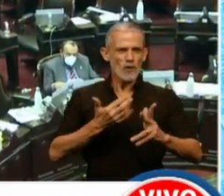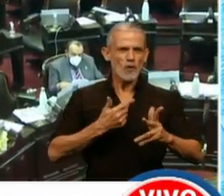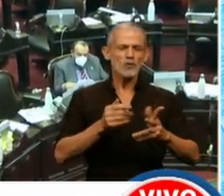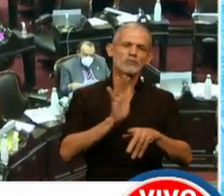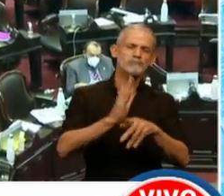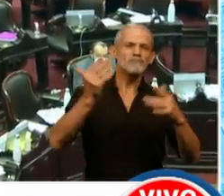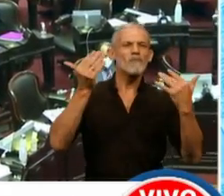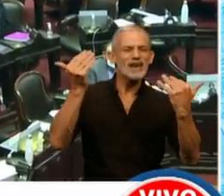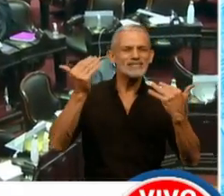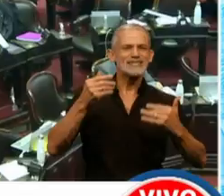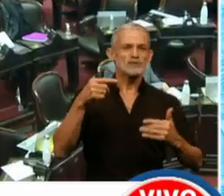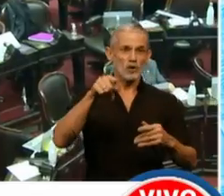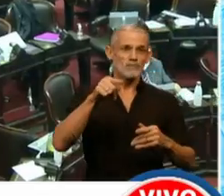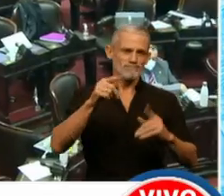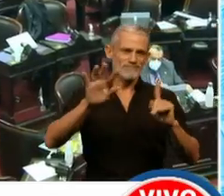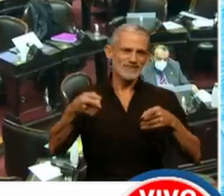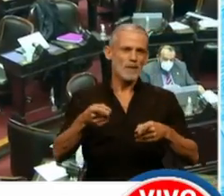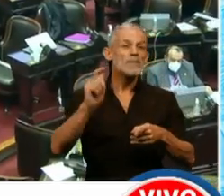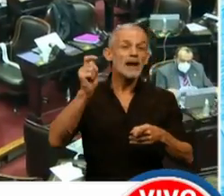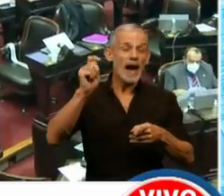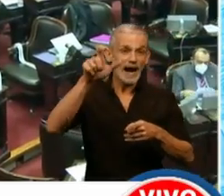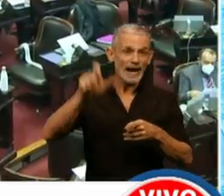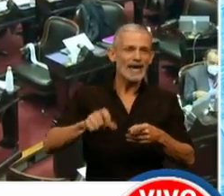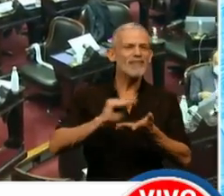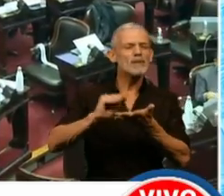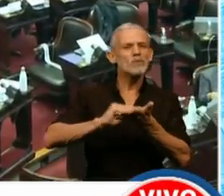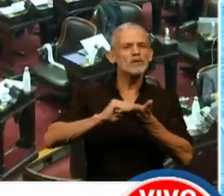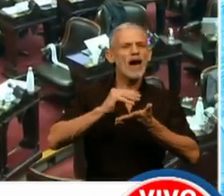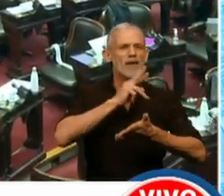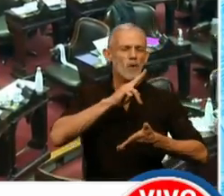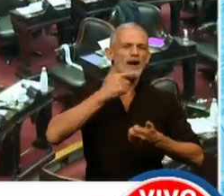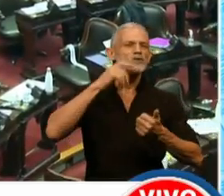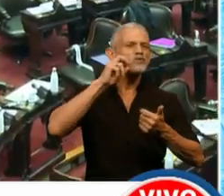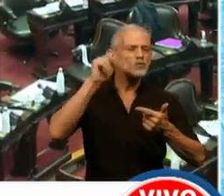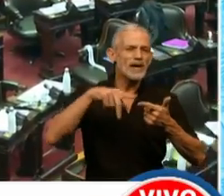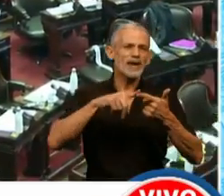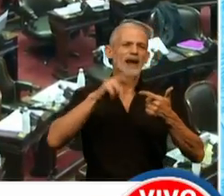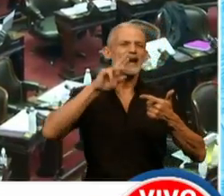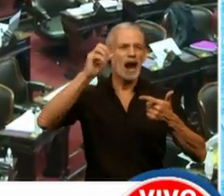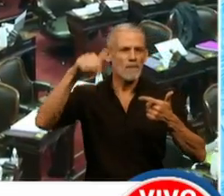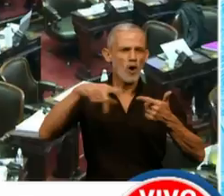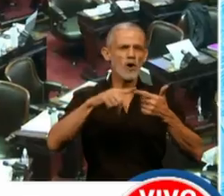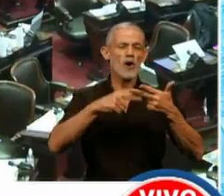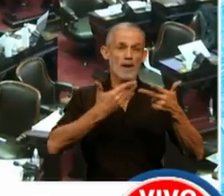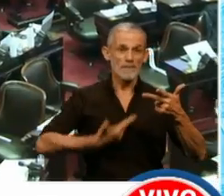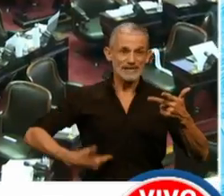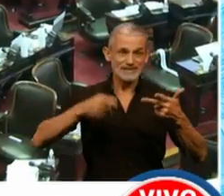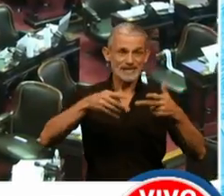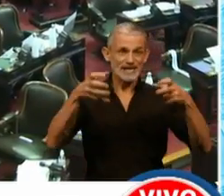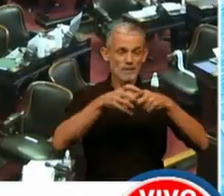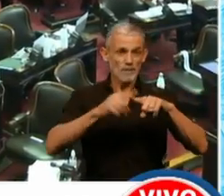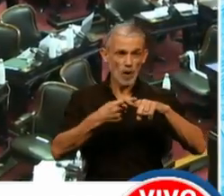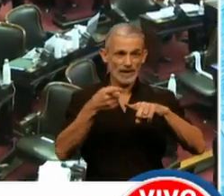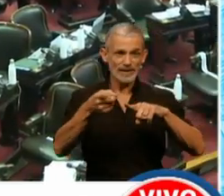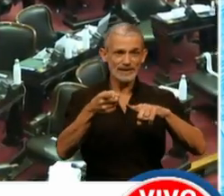una felicitación grande un reconocimiento a la diputadas hoy en al diputado ramón al presidente de nuestro bloque